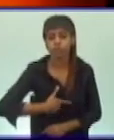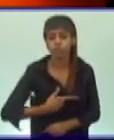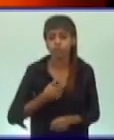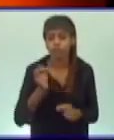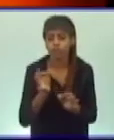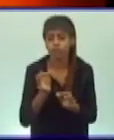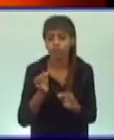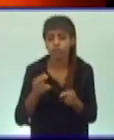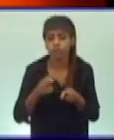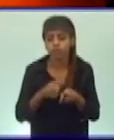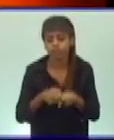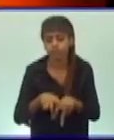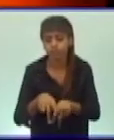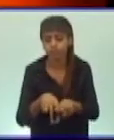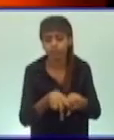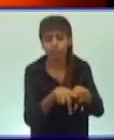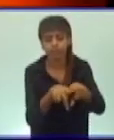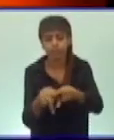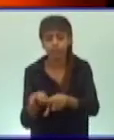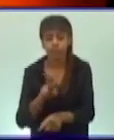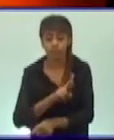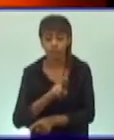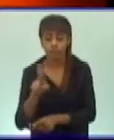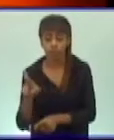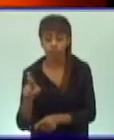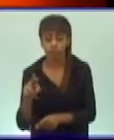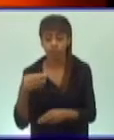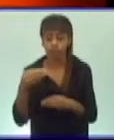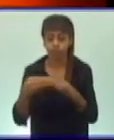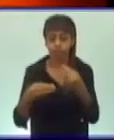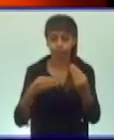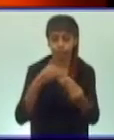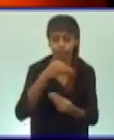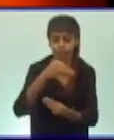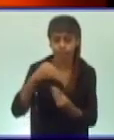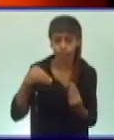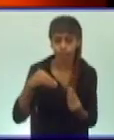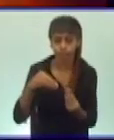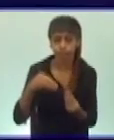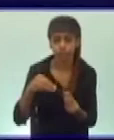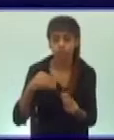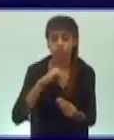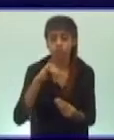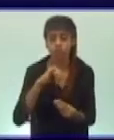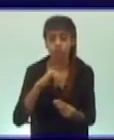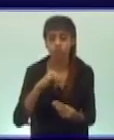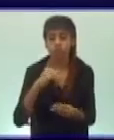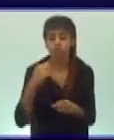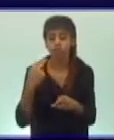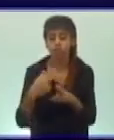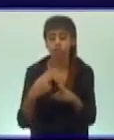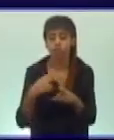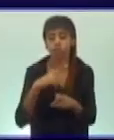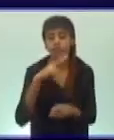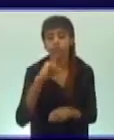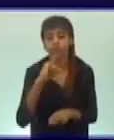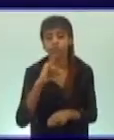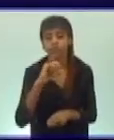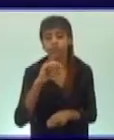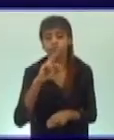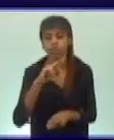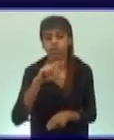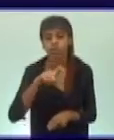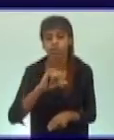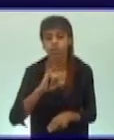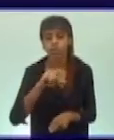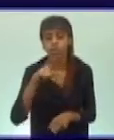la revolución en cada uno de los procesos, está Virgilio Martínez Gainza, quien